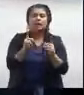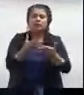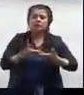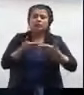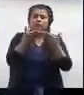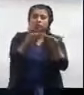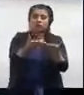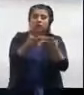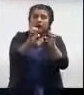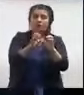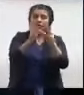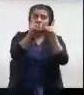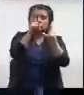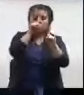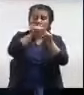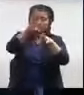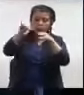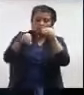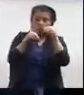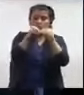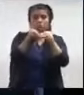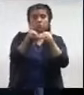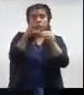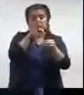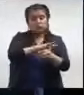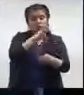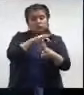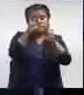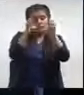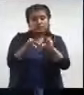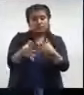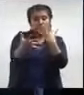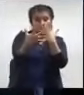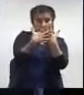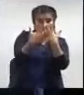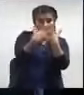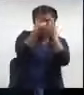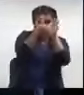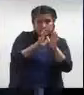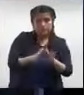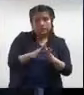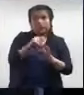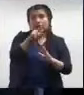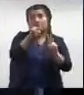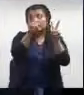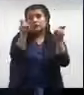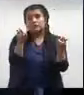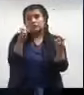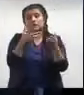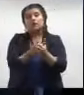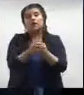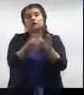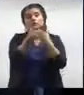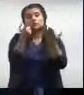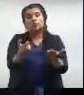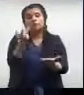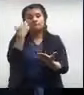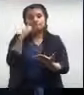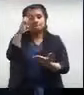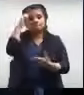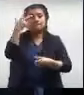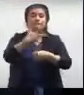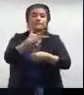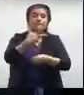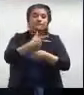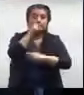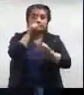la reeducación y la readaptación social de las personas privadas de libertad en el marco de la Constitución Política de la República de